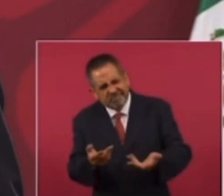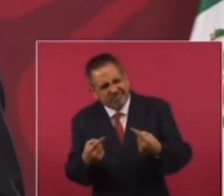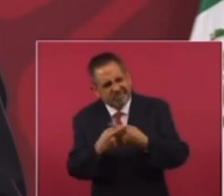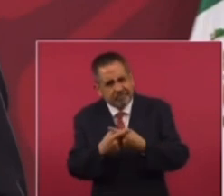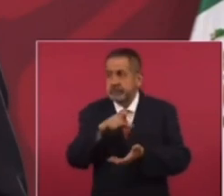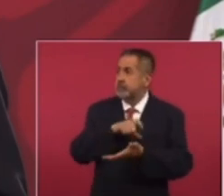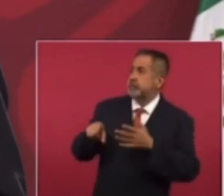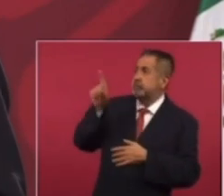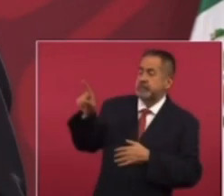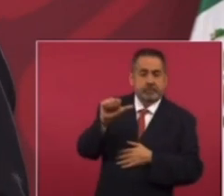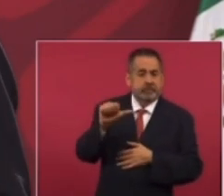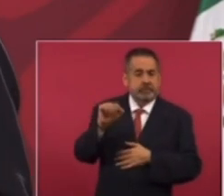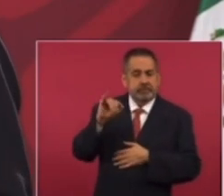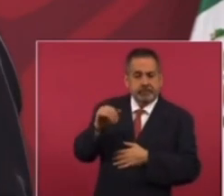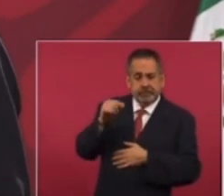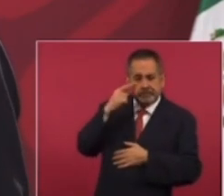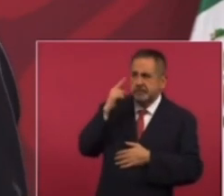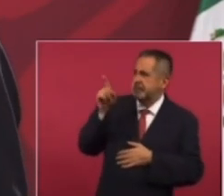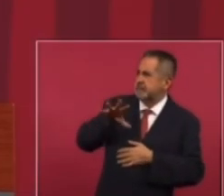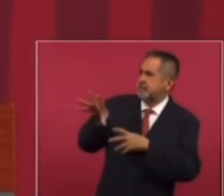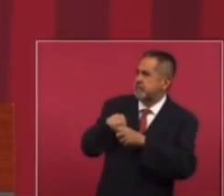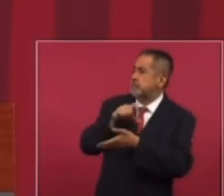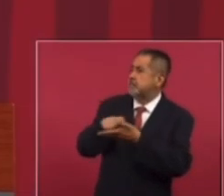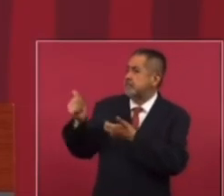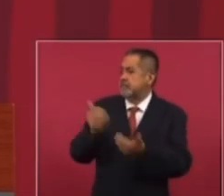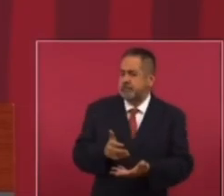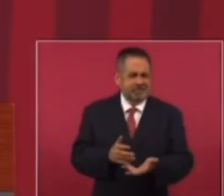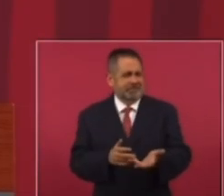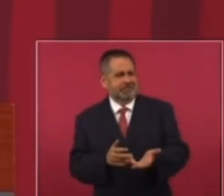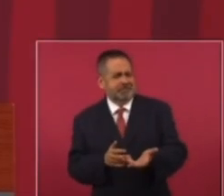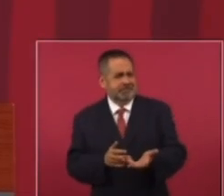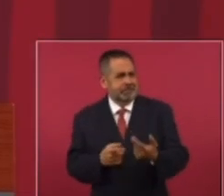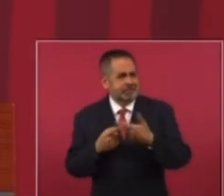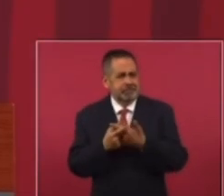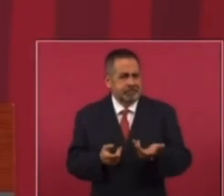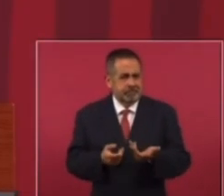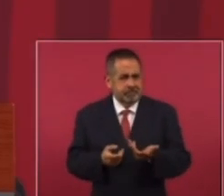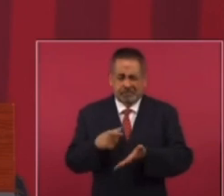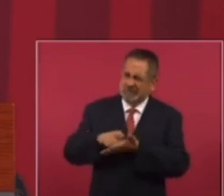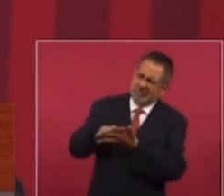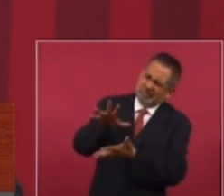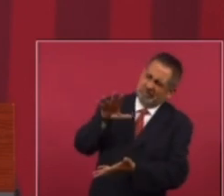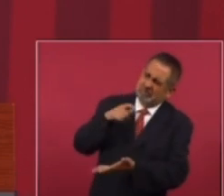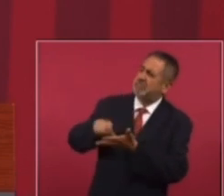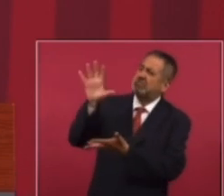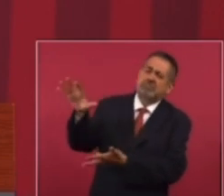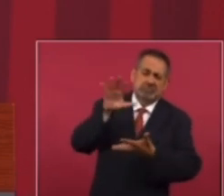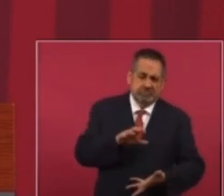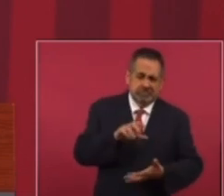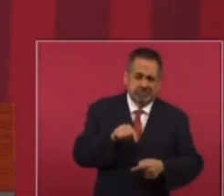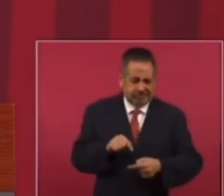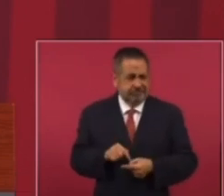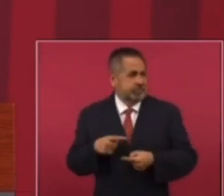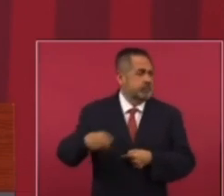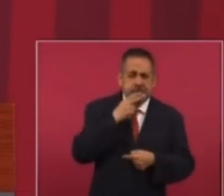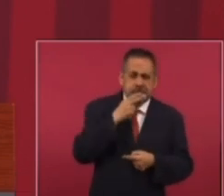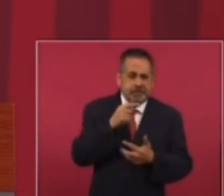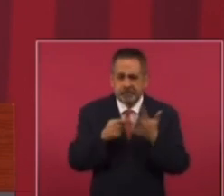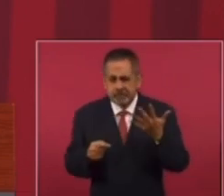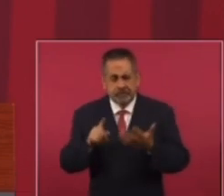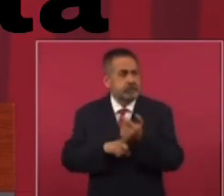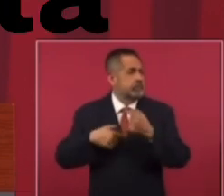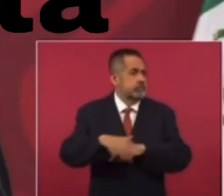los mexicanos que están en grandes ligas les va bien y si aprovecha de eso para ganar votos y simpatías se aprovecha de los boxeadores